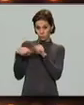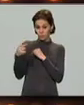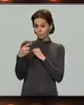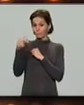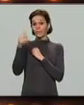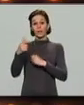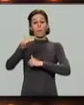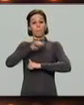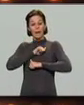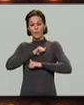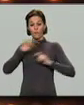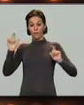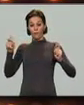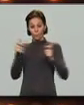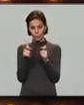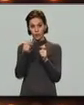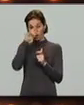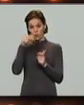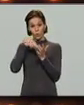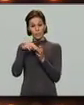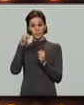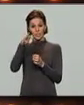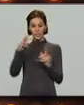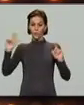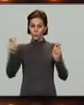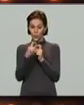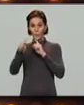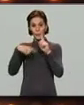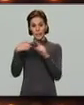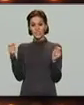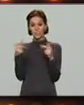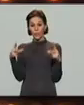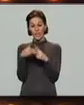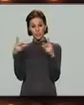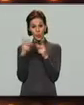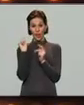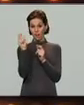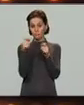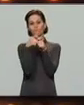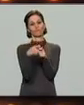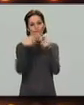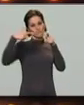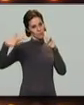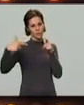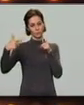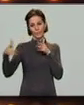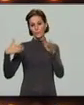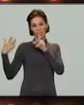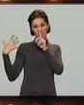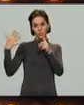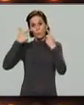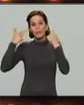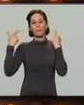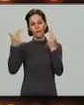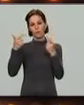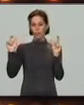años, en 2013, hemos bajado el paro en Extremadura y además hemos subido la afiliación a la